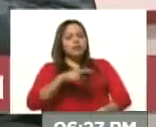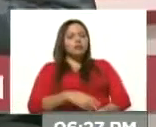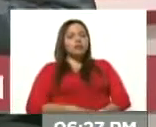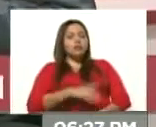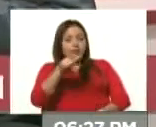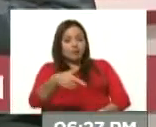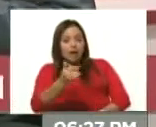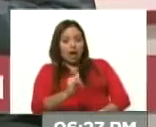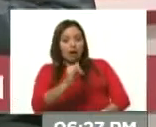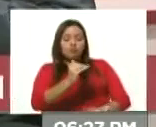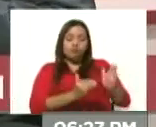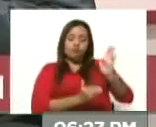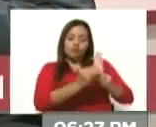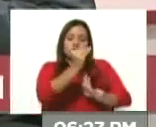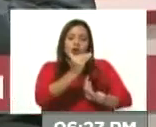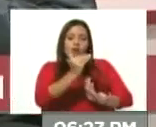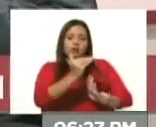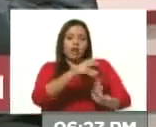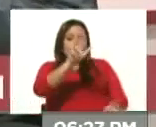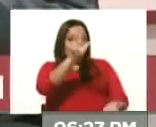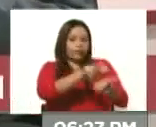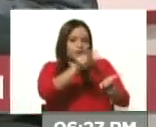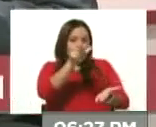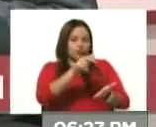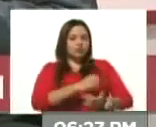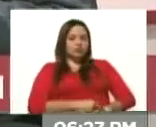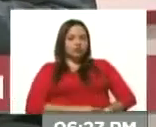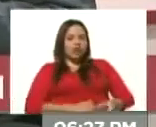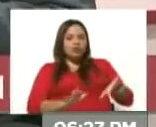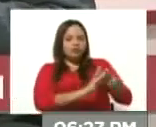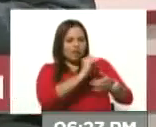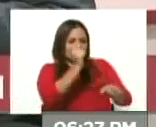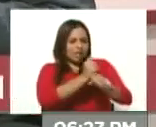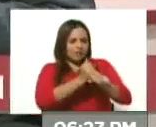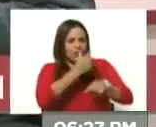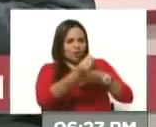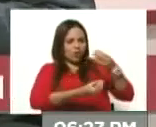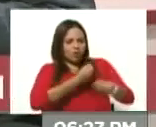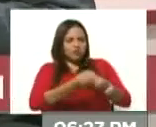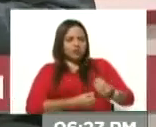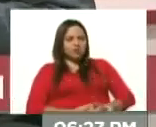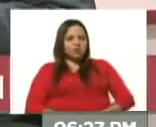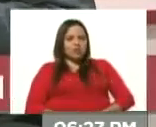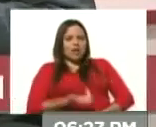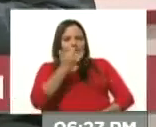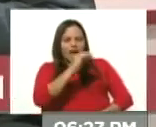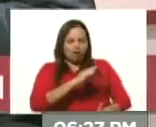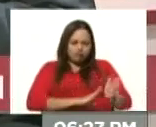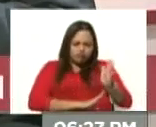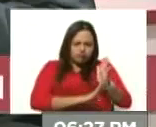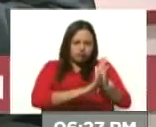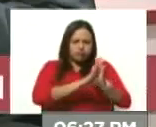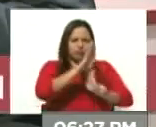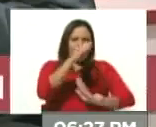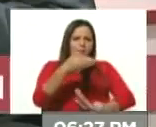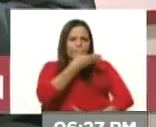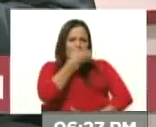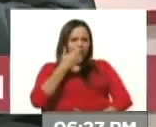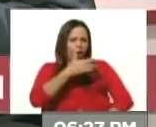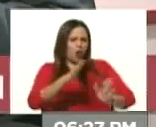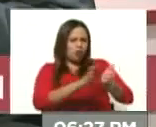se ha incrementado los niveles de aprobación de su gestión y se ha elevado en los niveles